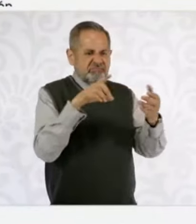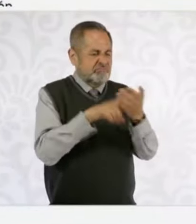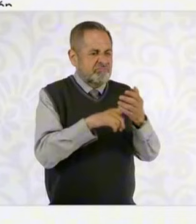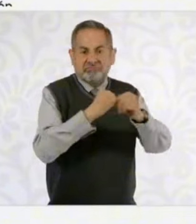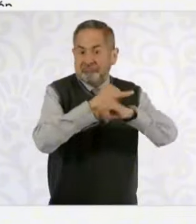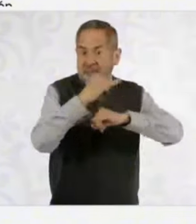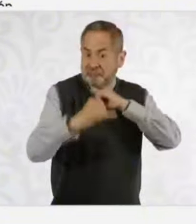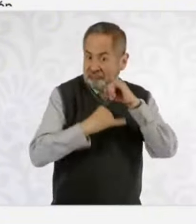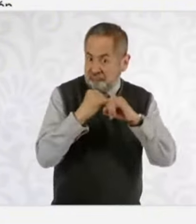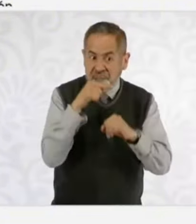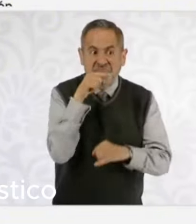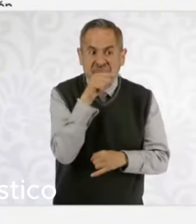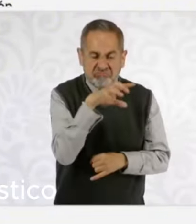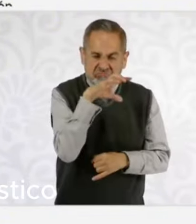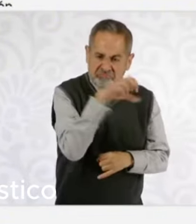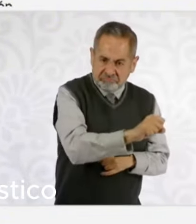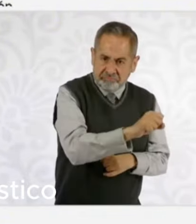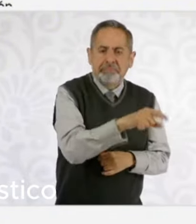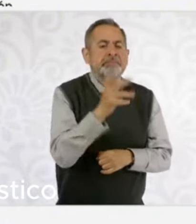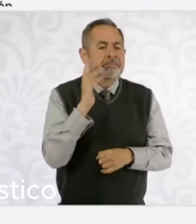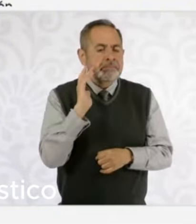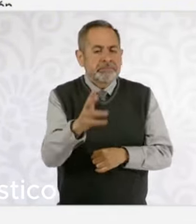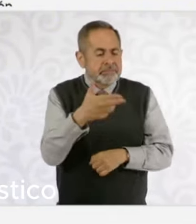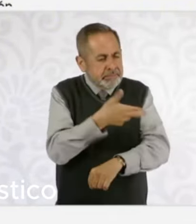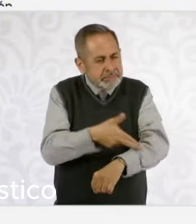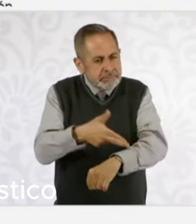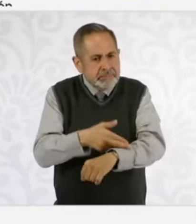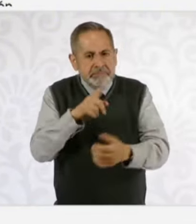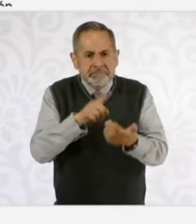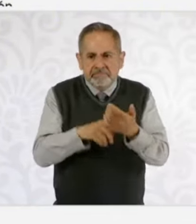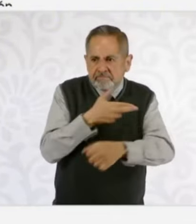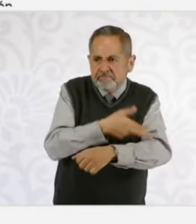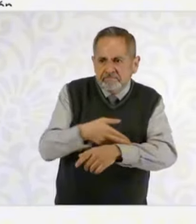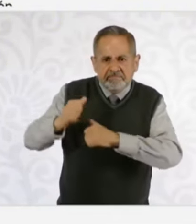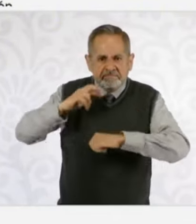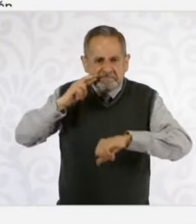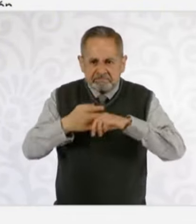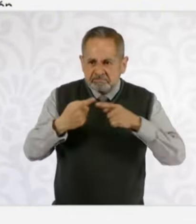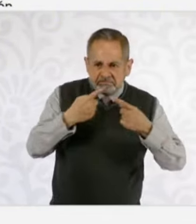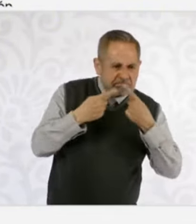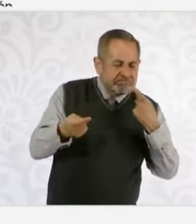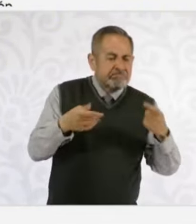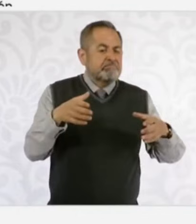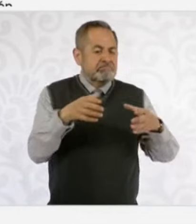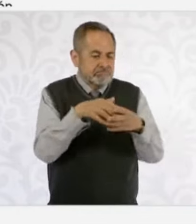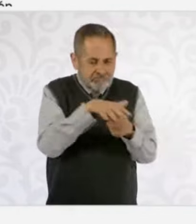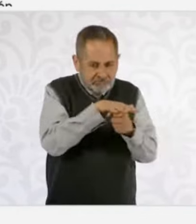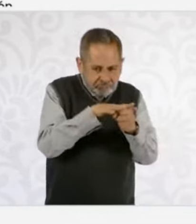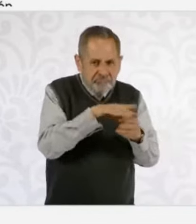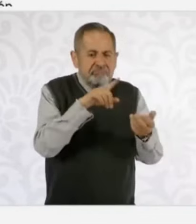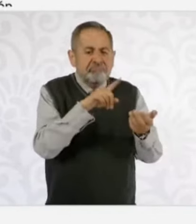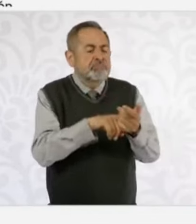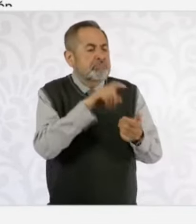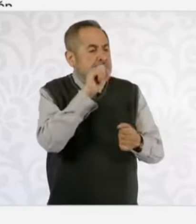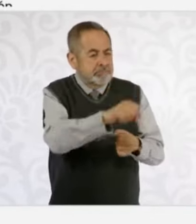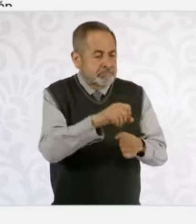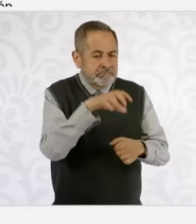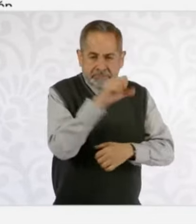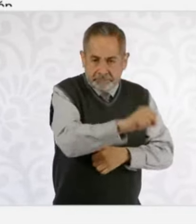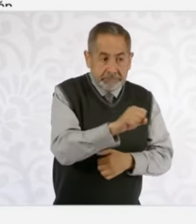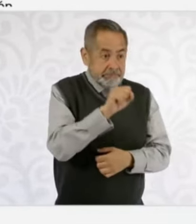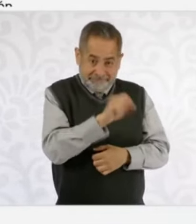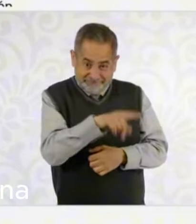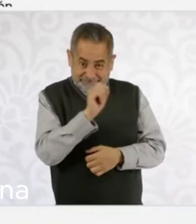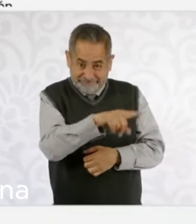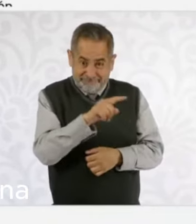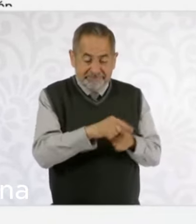transnacional, a la cual se le atribuye actividades de enlace logístico entre un grupo delincuencial local. Asimismo, a esta persona se